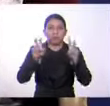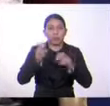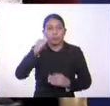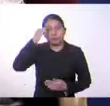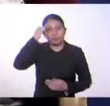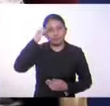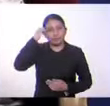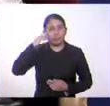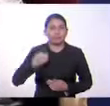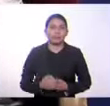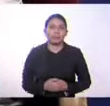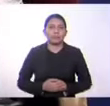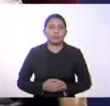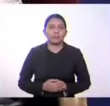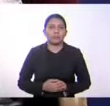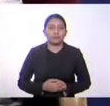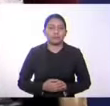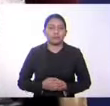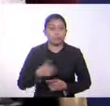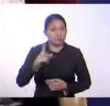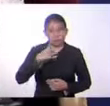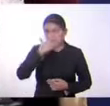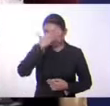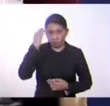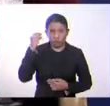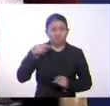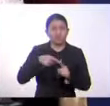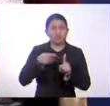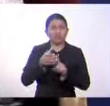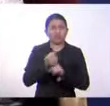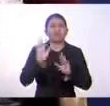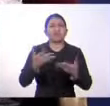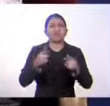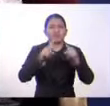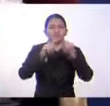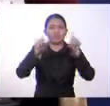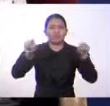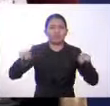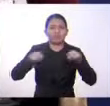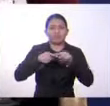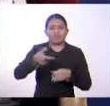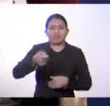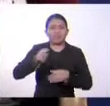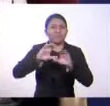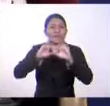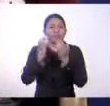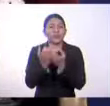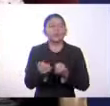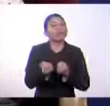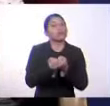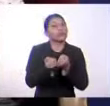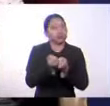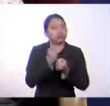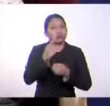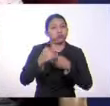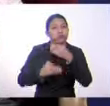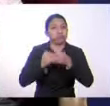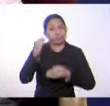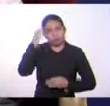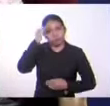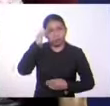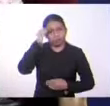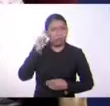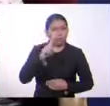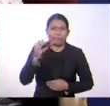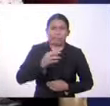aprendizaje. Queremos recordarles que el objetivo de la teleclase es apoyarles en su proceso formativo. Por lo tanto, no es necesario